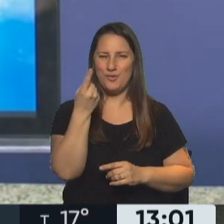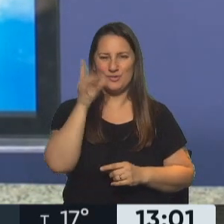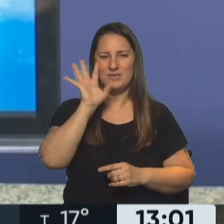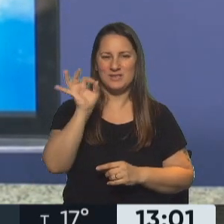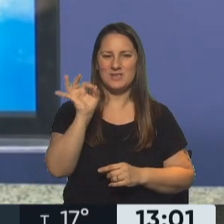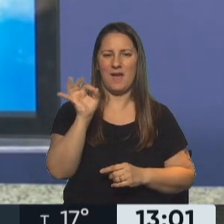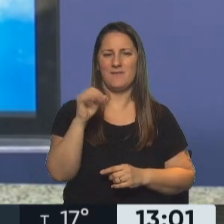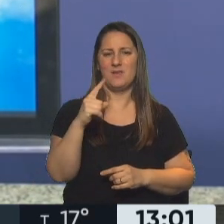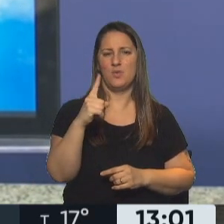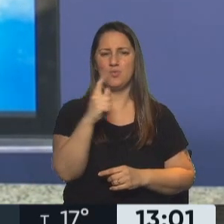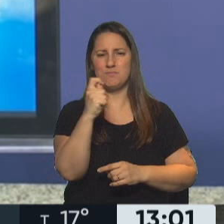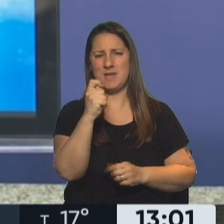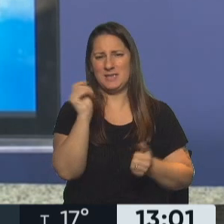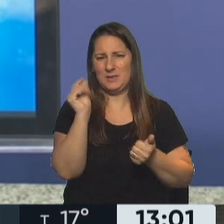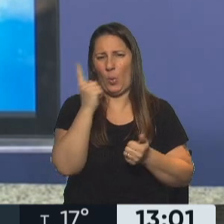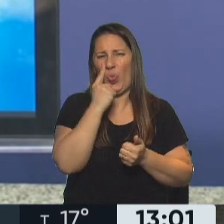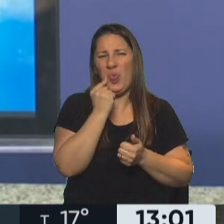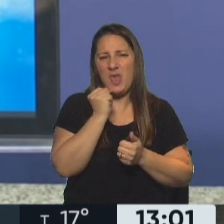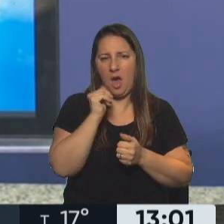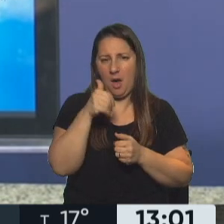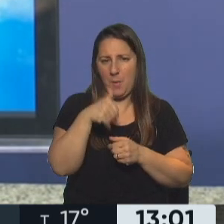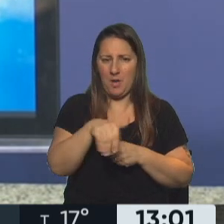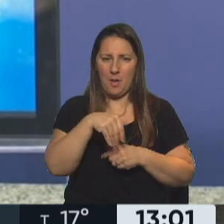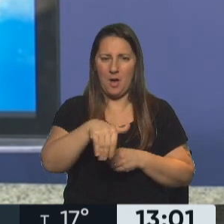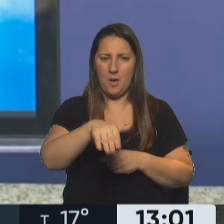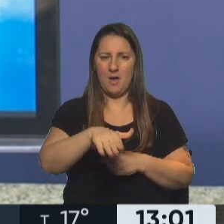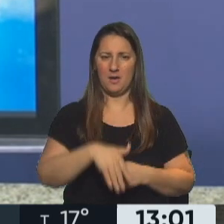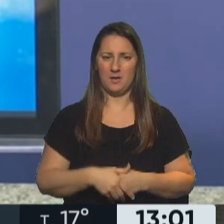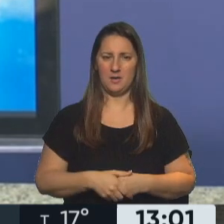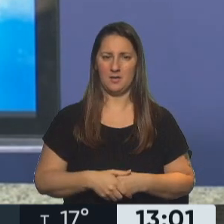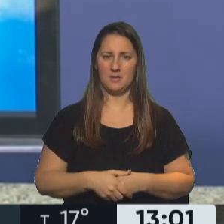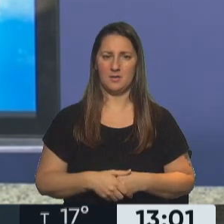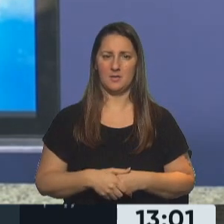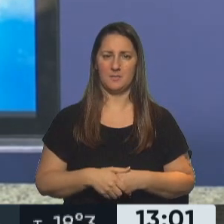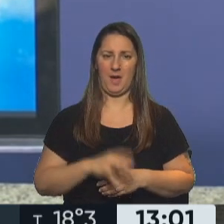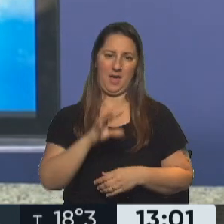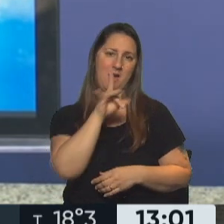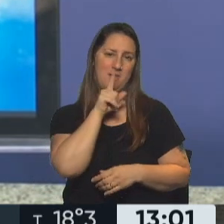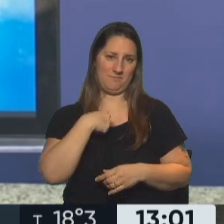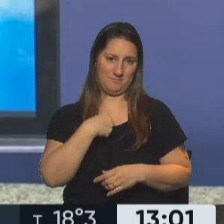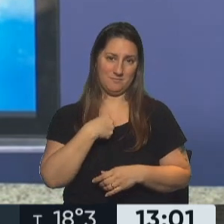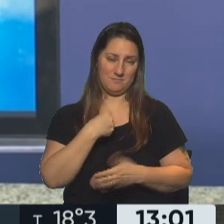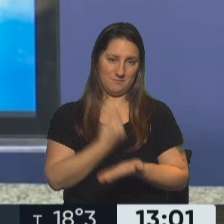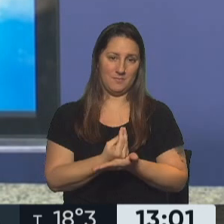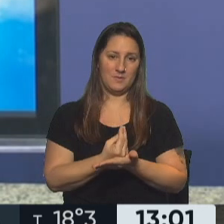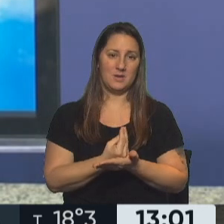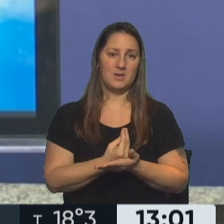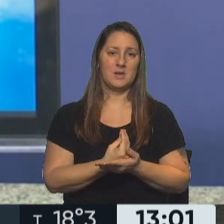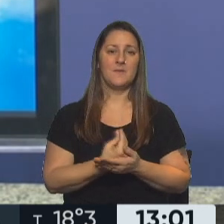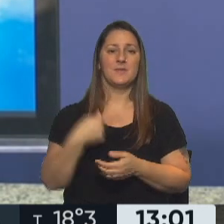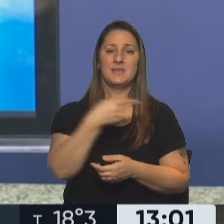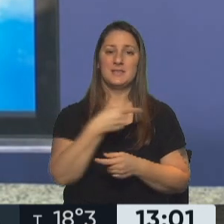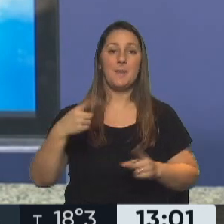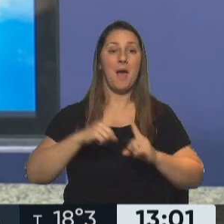Messi pocos días en el mando y la verdad que en semana larga